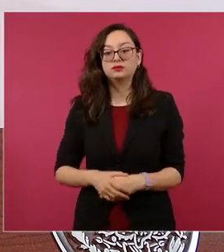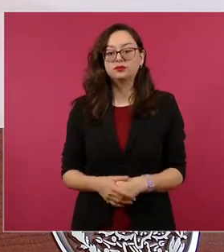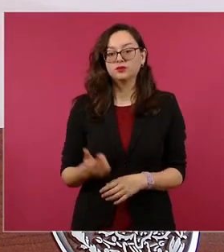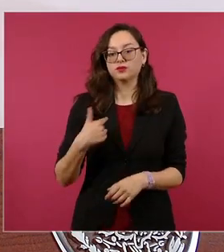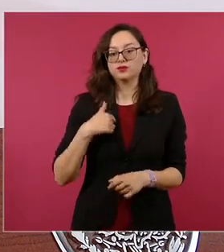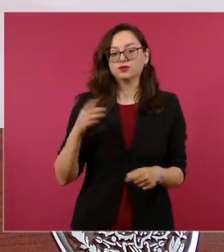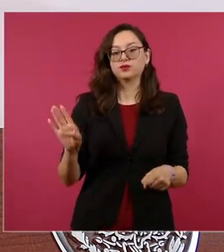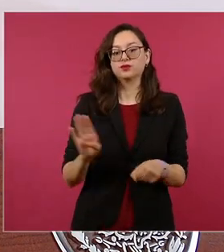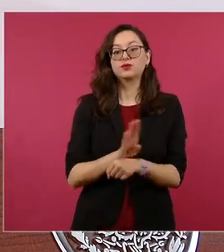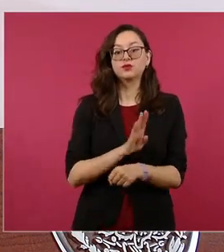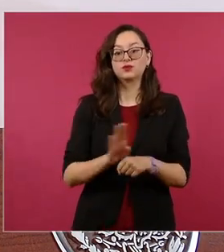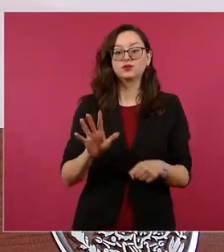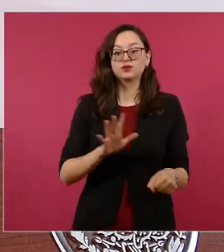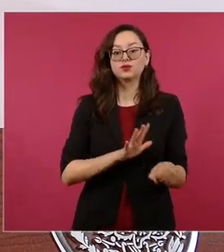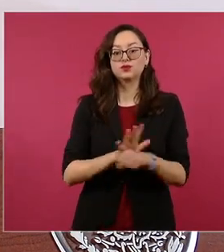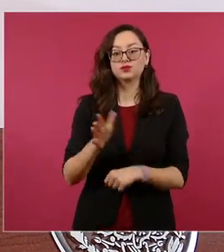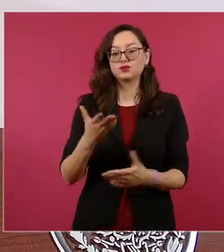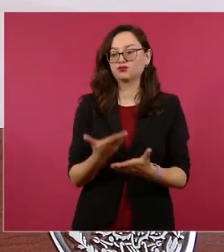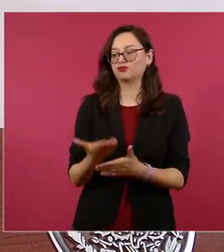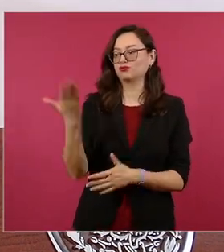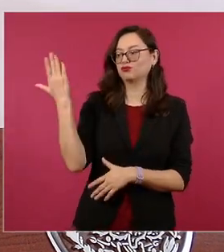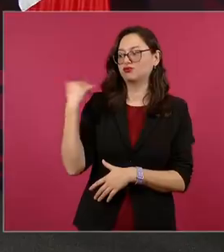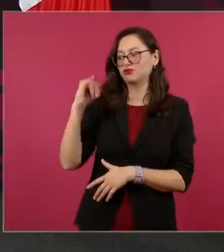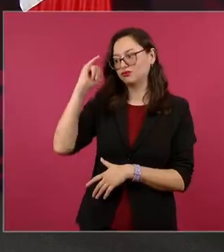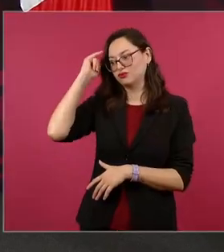y precisamente como